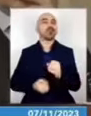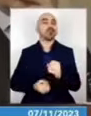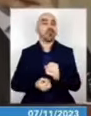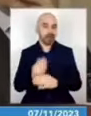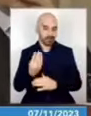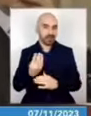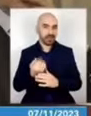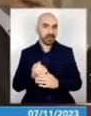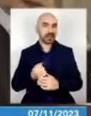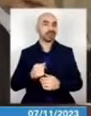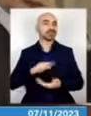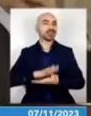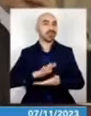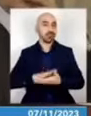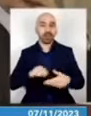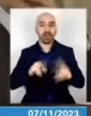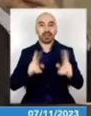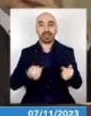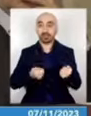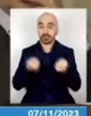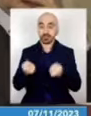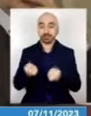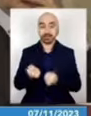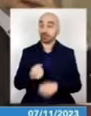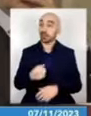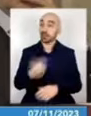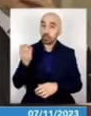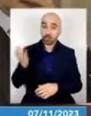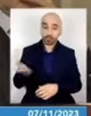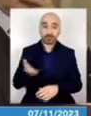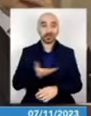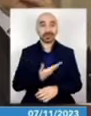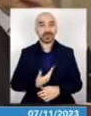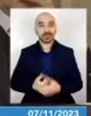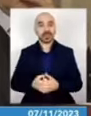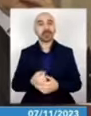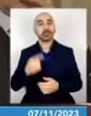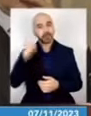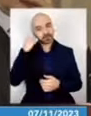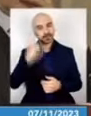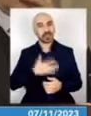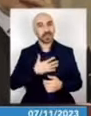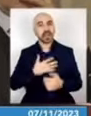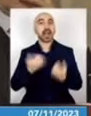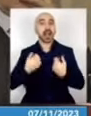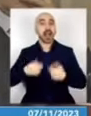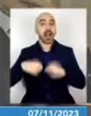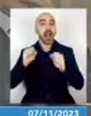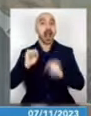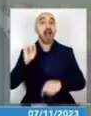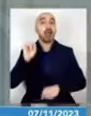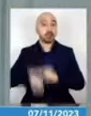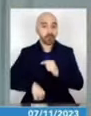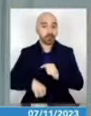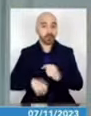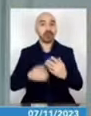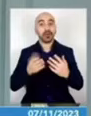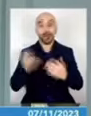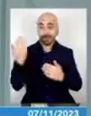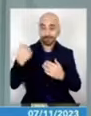Usted, estimado presidente, porque seguramente albergaba la esperanza de que ganara la prueba y comenzara a regir un nuevo texto